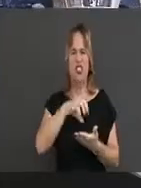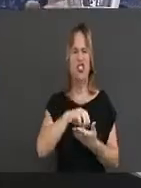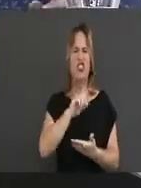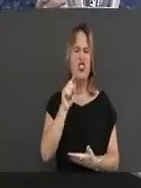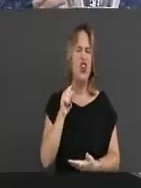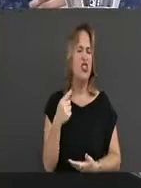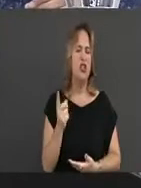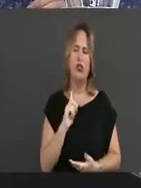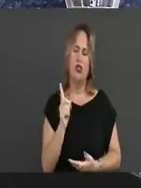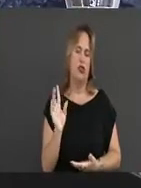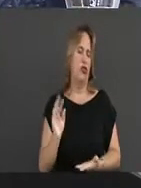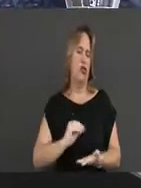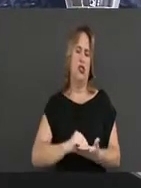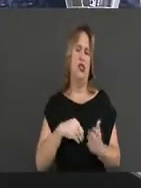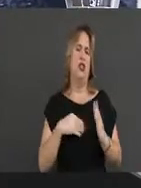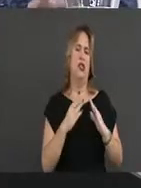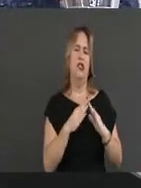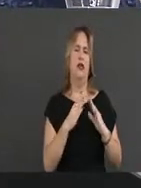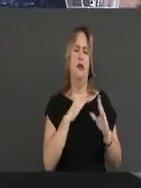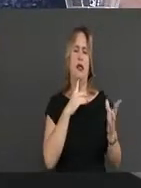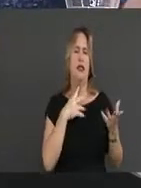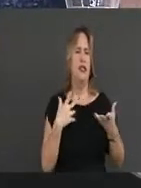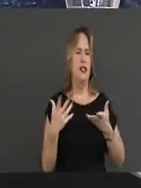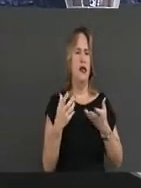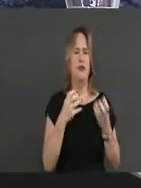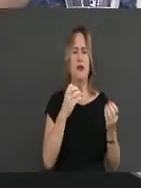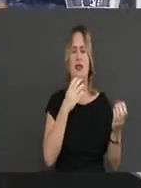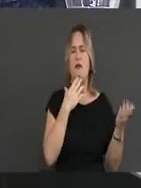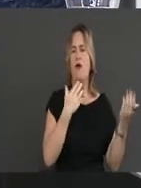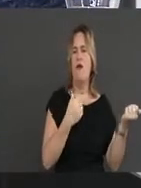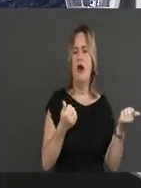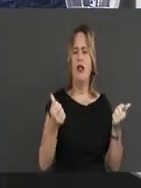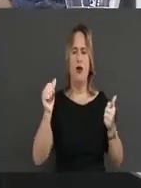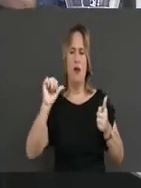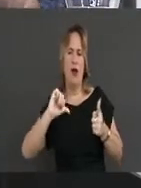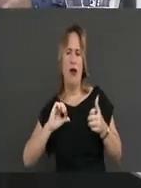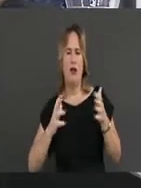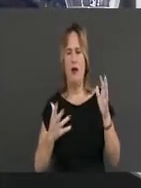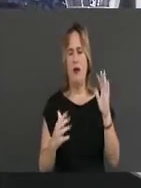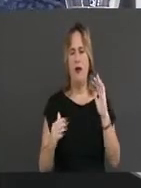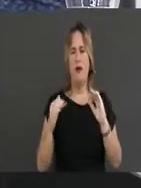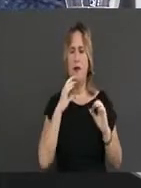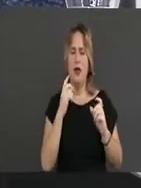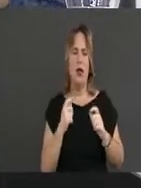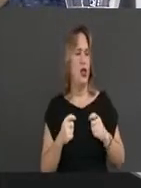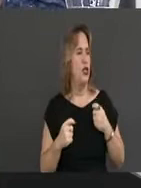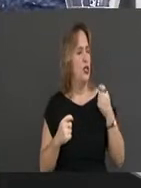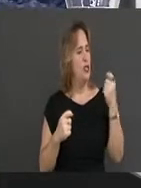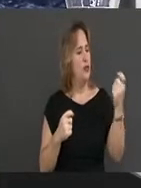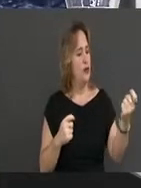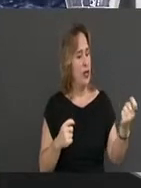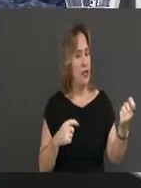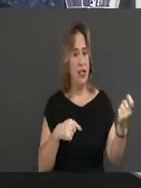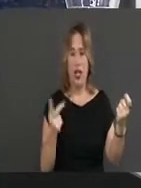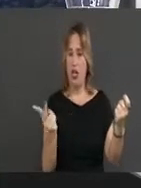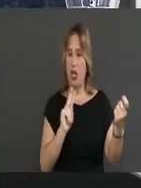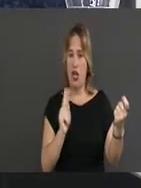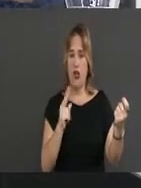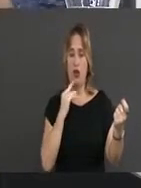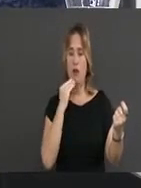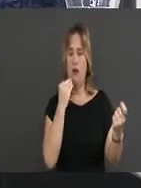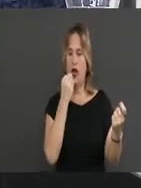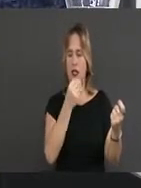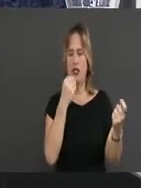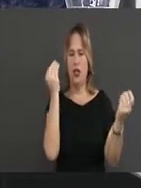lo especifica directamente, los criterios se mueven entre criterios positivos y criterios negativos. Le voy a hacer llegar ambas partes para que usted tenga